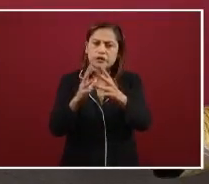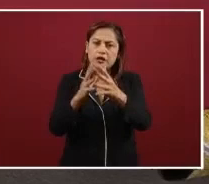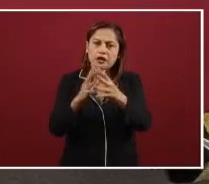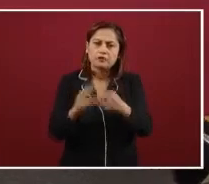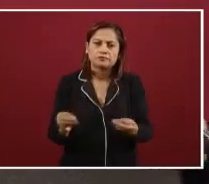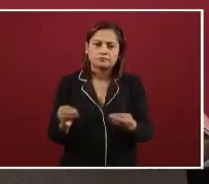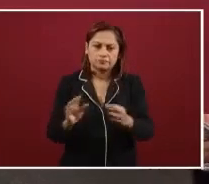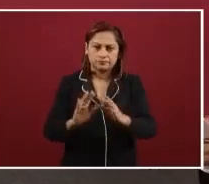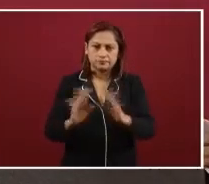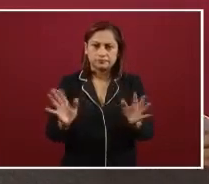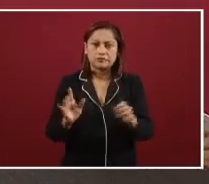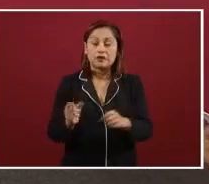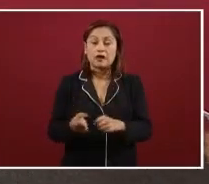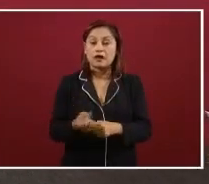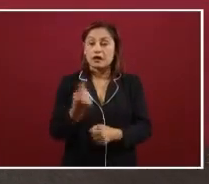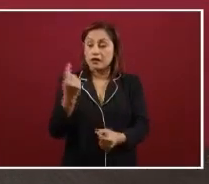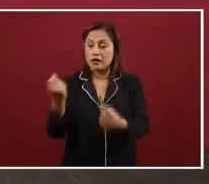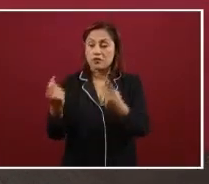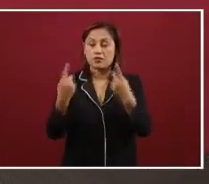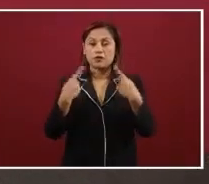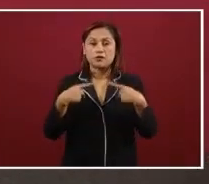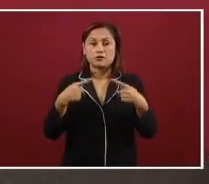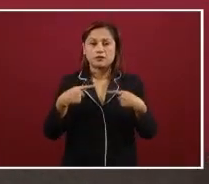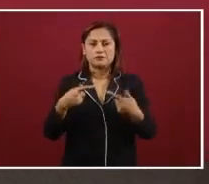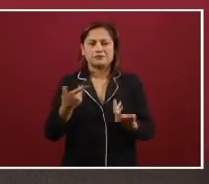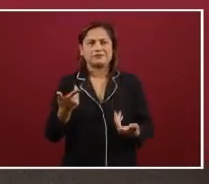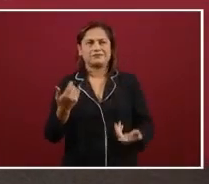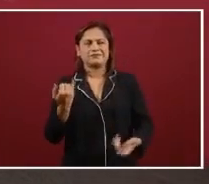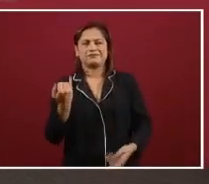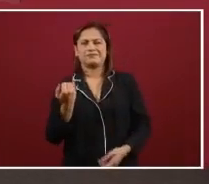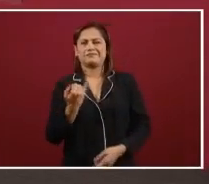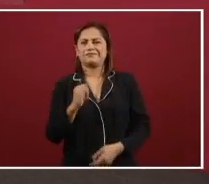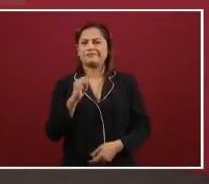Algunos hasta se molestaron porque dije eso,